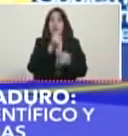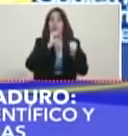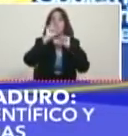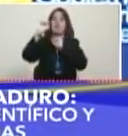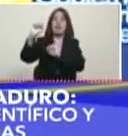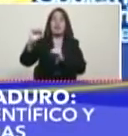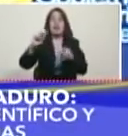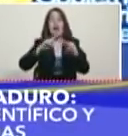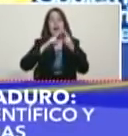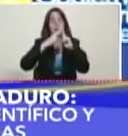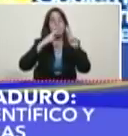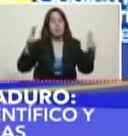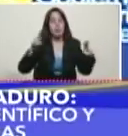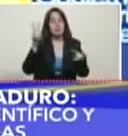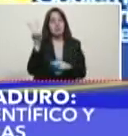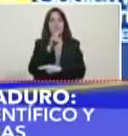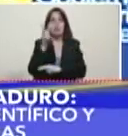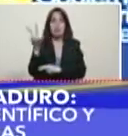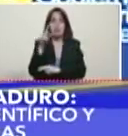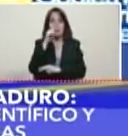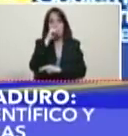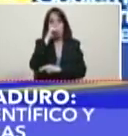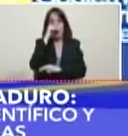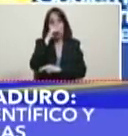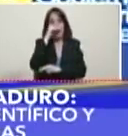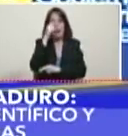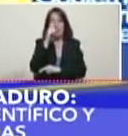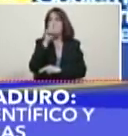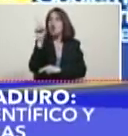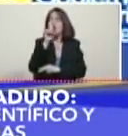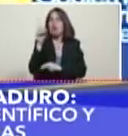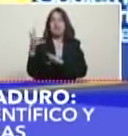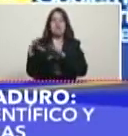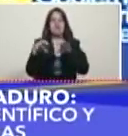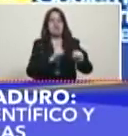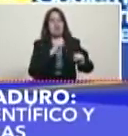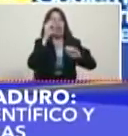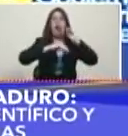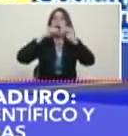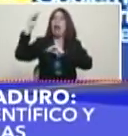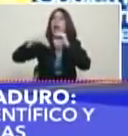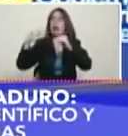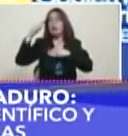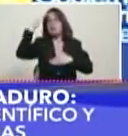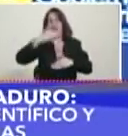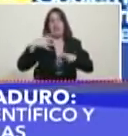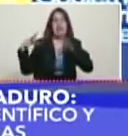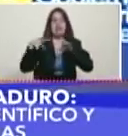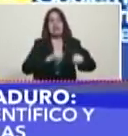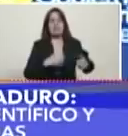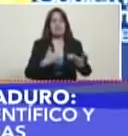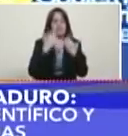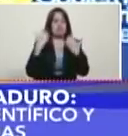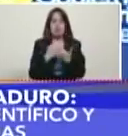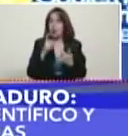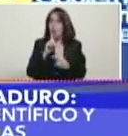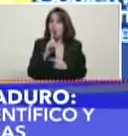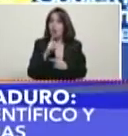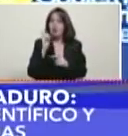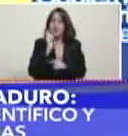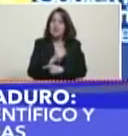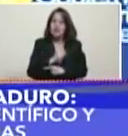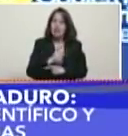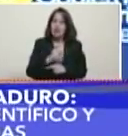Venezuela. Que nadie se sume al llamado a invasión, a intervención. Que nos sumemos al llamado a la